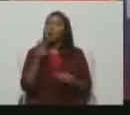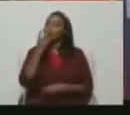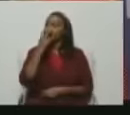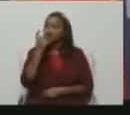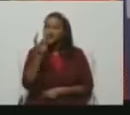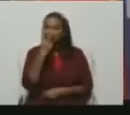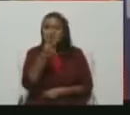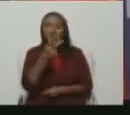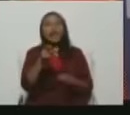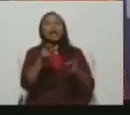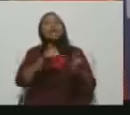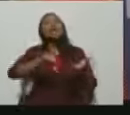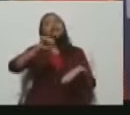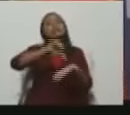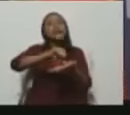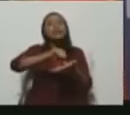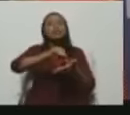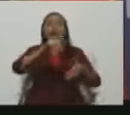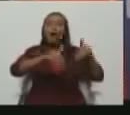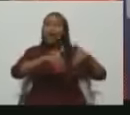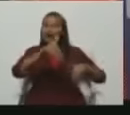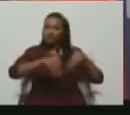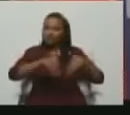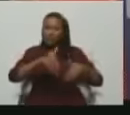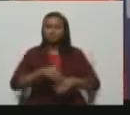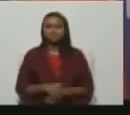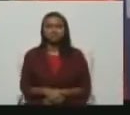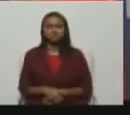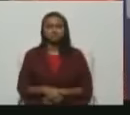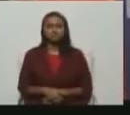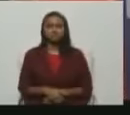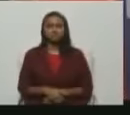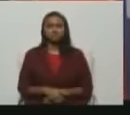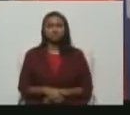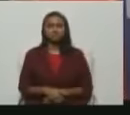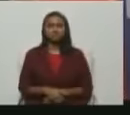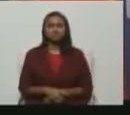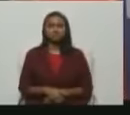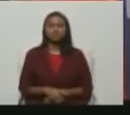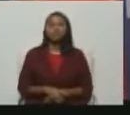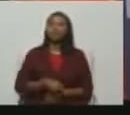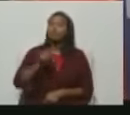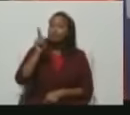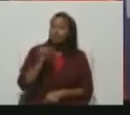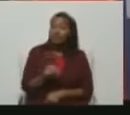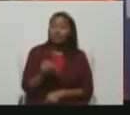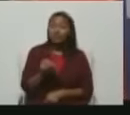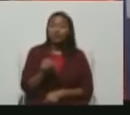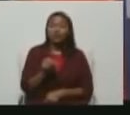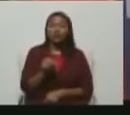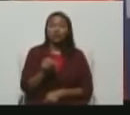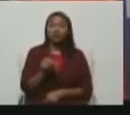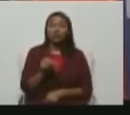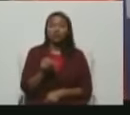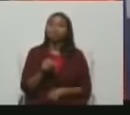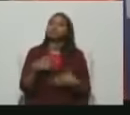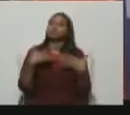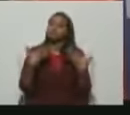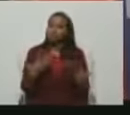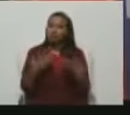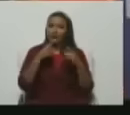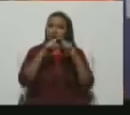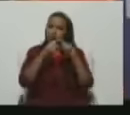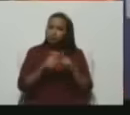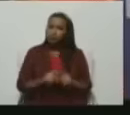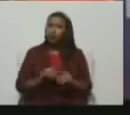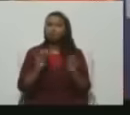los centros electorales dispuestos a tal fin y completar lo que ya venimos trabajando junto con